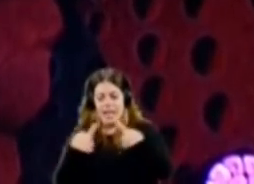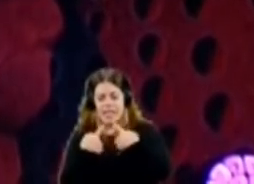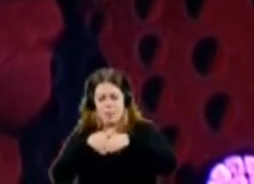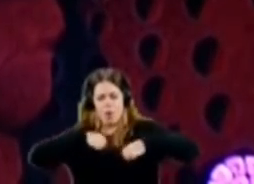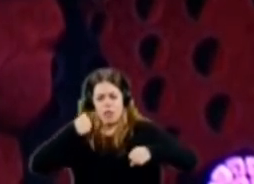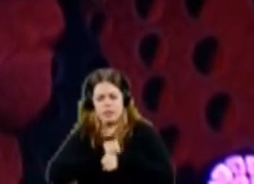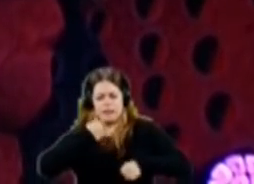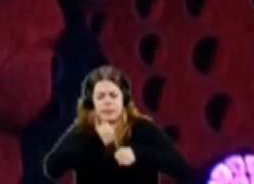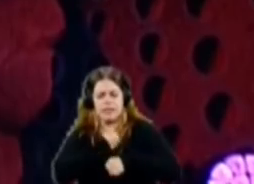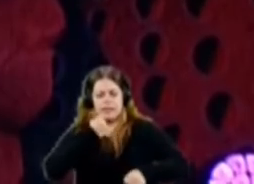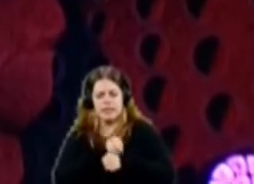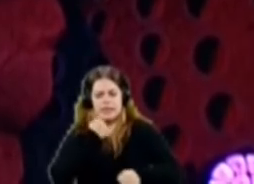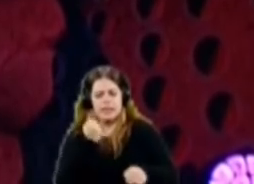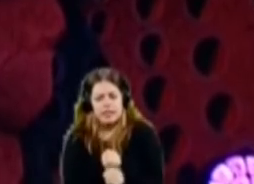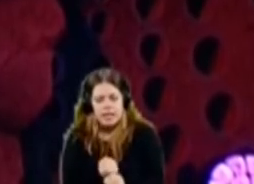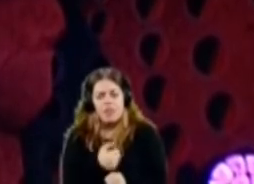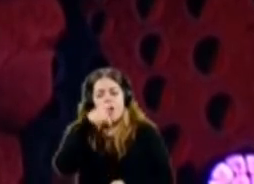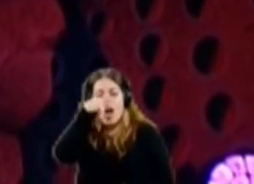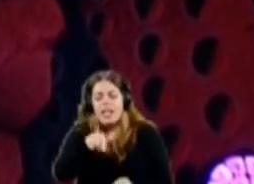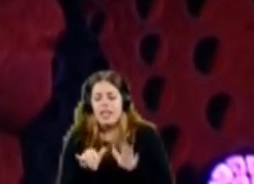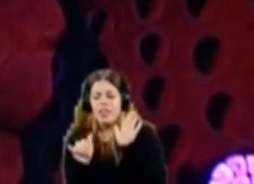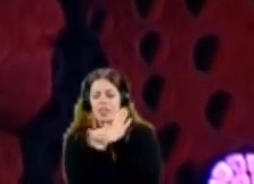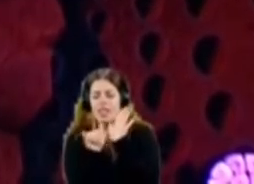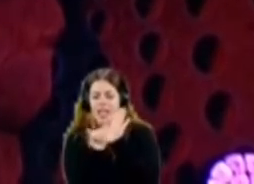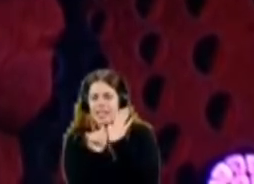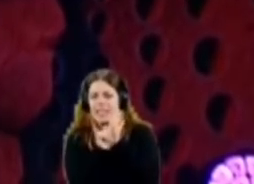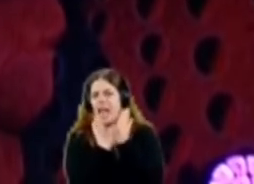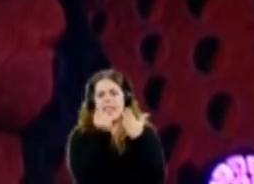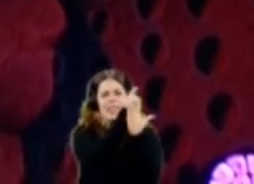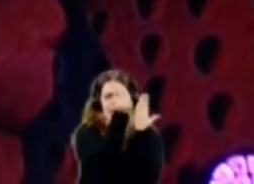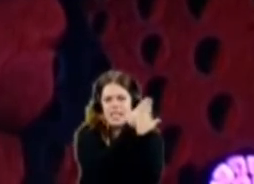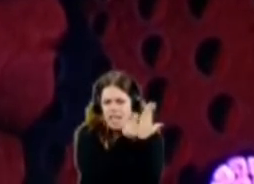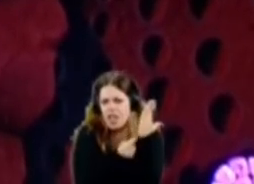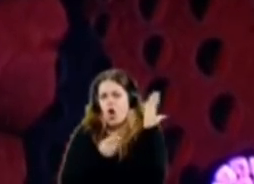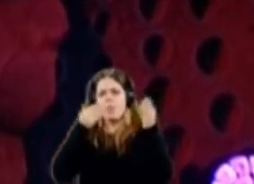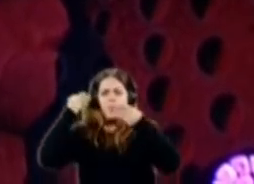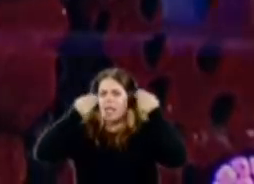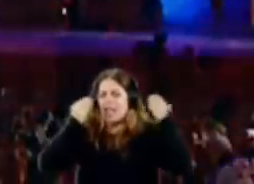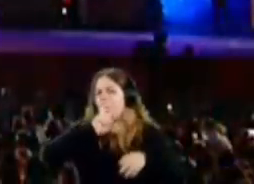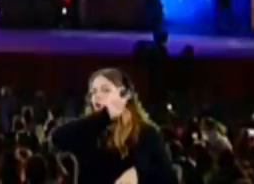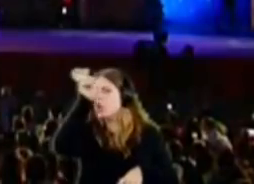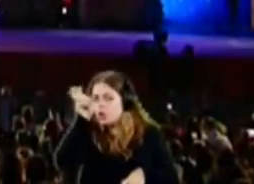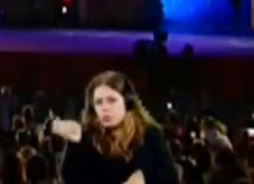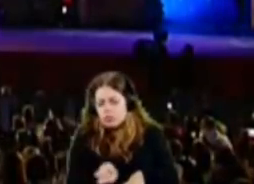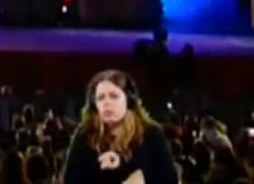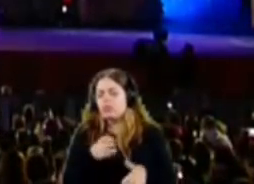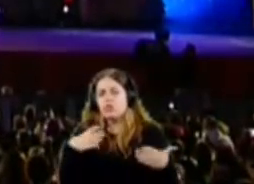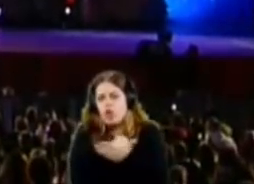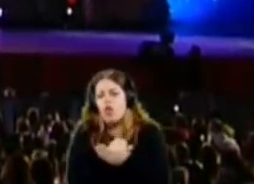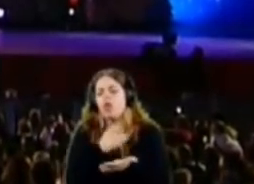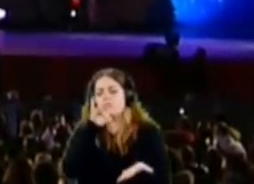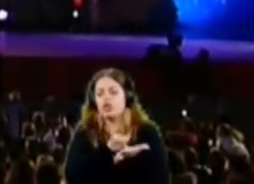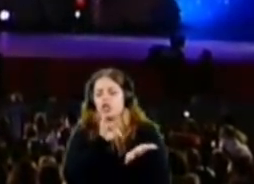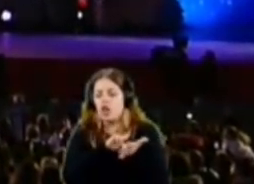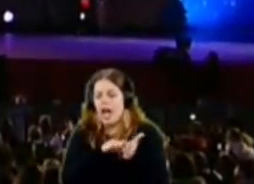estar siguiendo el espectáculo desde muy cerquita, allí en la otra esquina. Son muchas horas de trabajo y merece la pena. También necesitan ellos